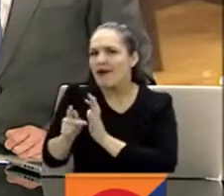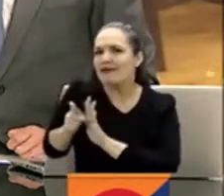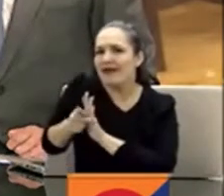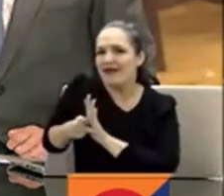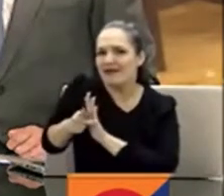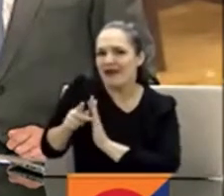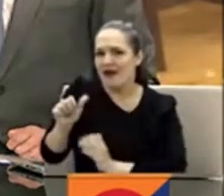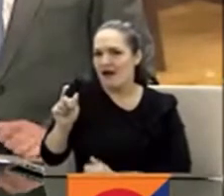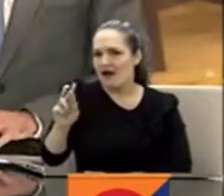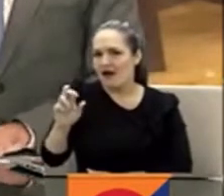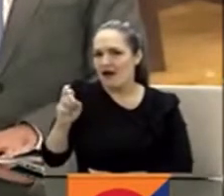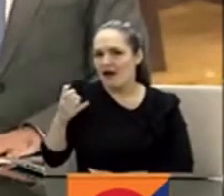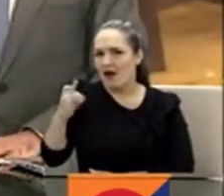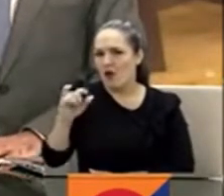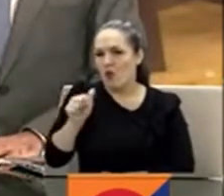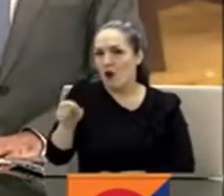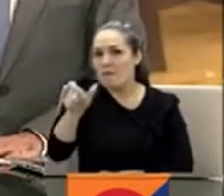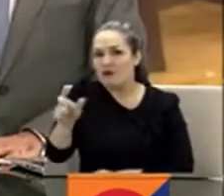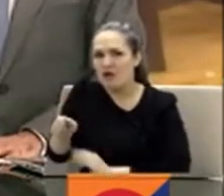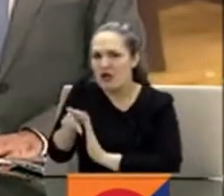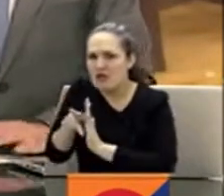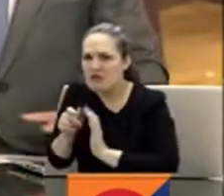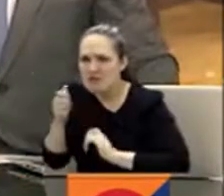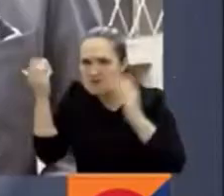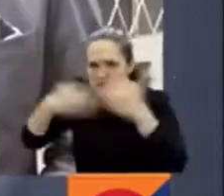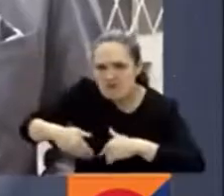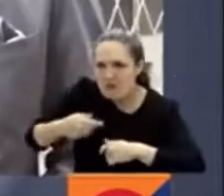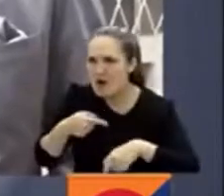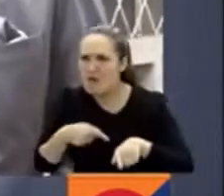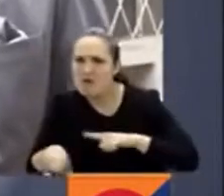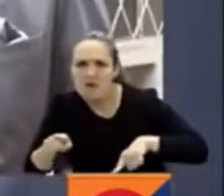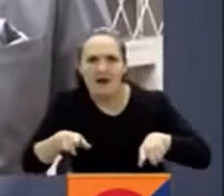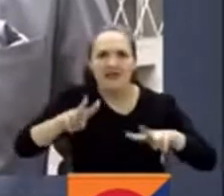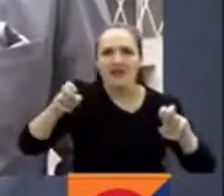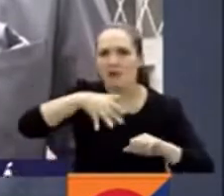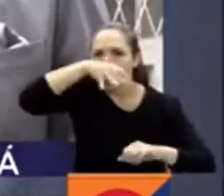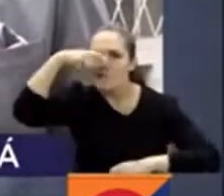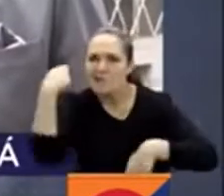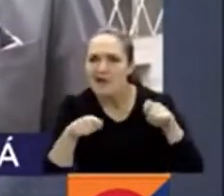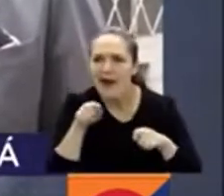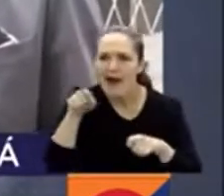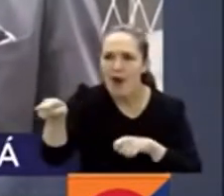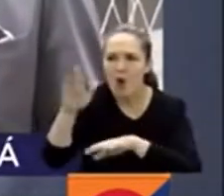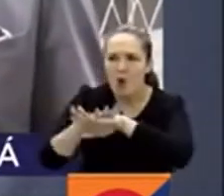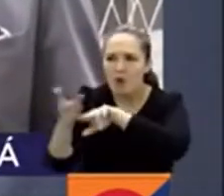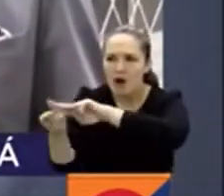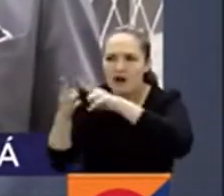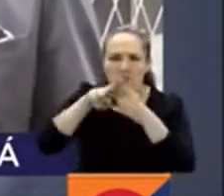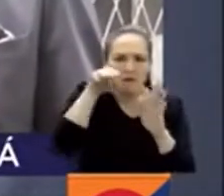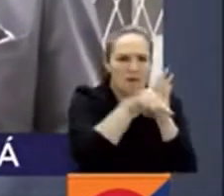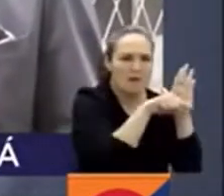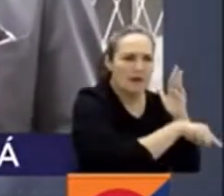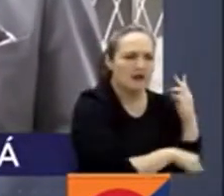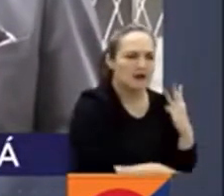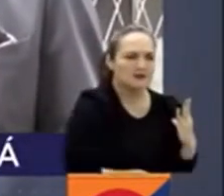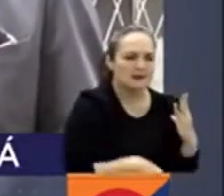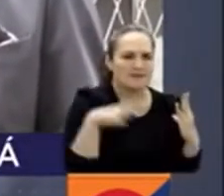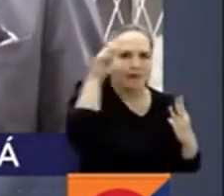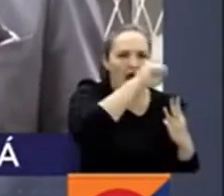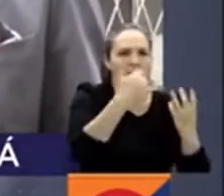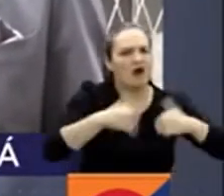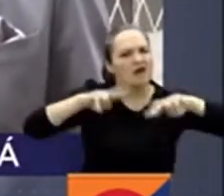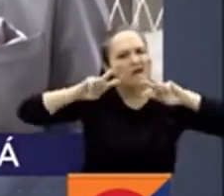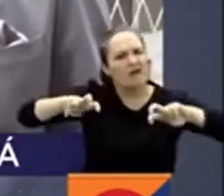su lucha por el control de la venta de droga en Bogotá. Edwin Suá, buenas tardes. ¿Qué medidas se están tomando para tratar de frenar la ola